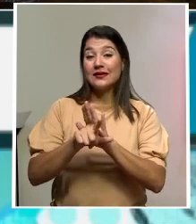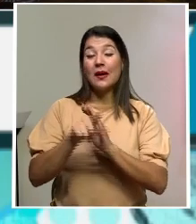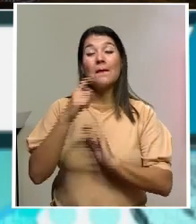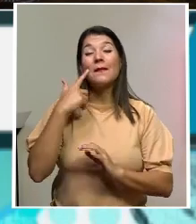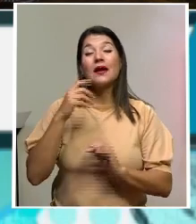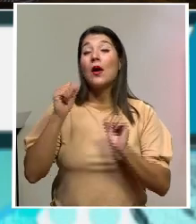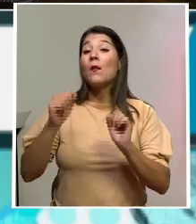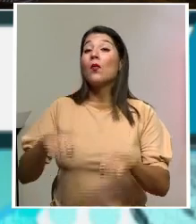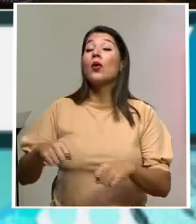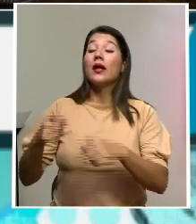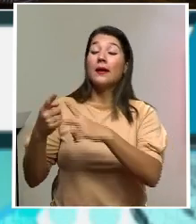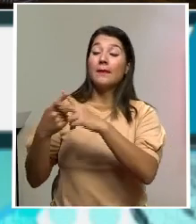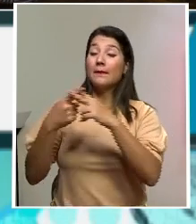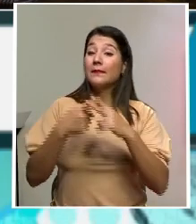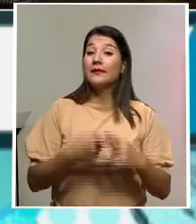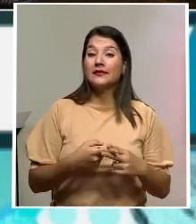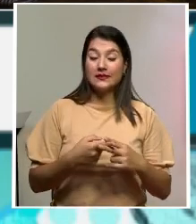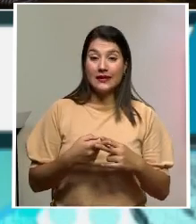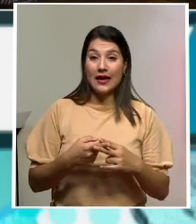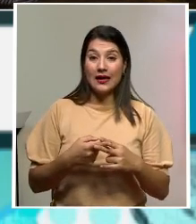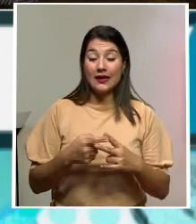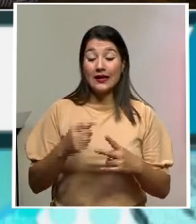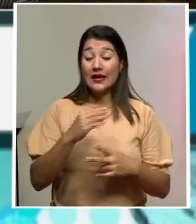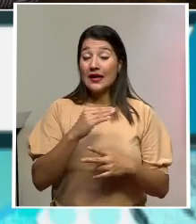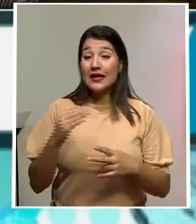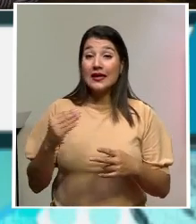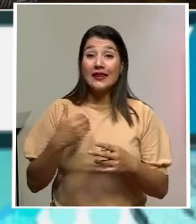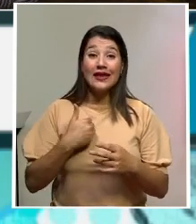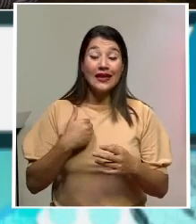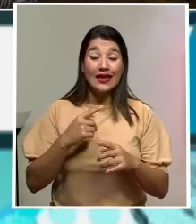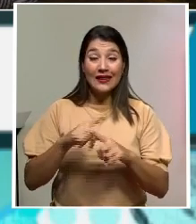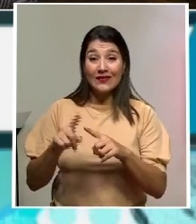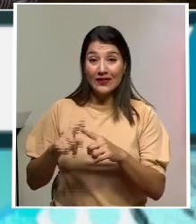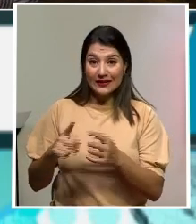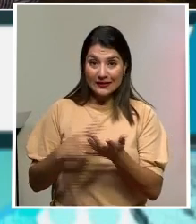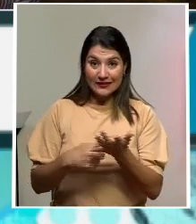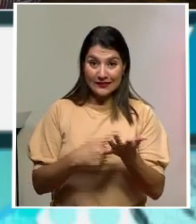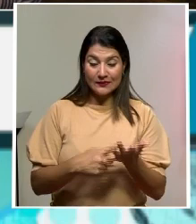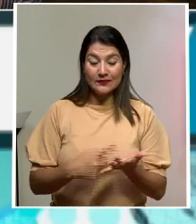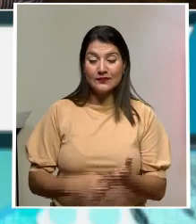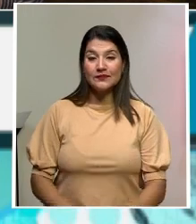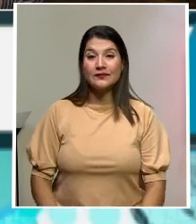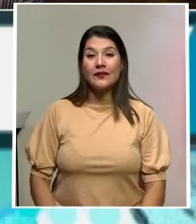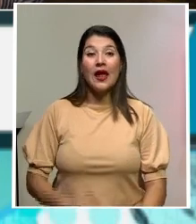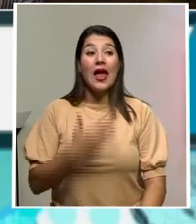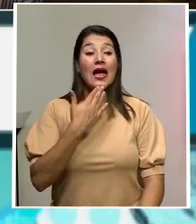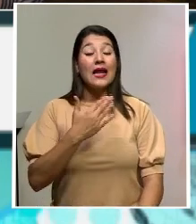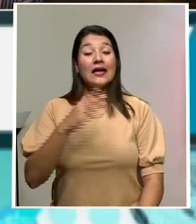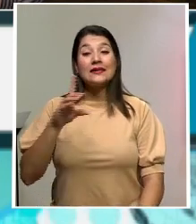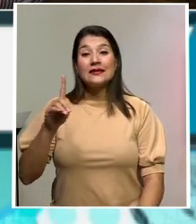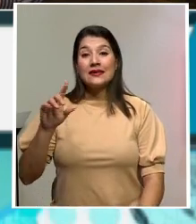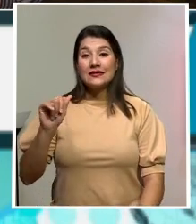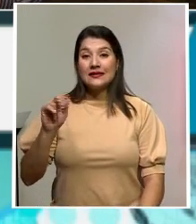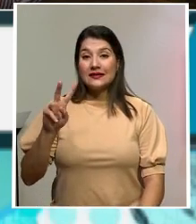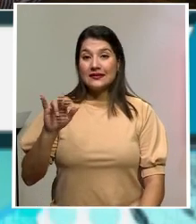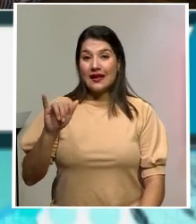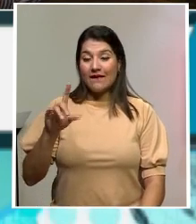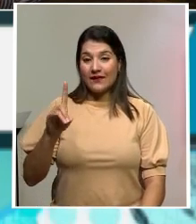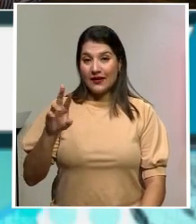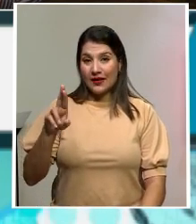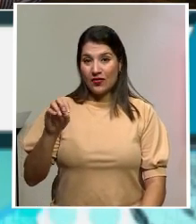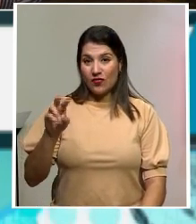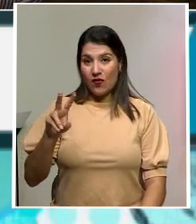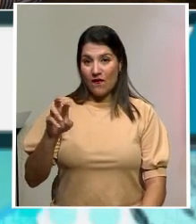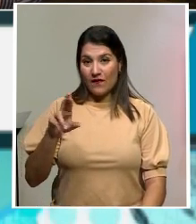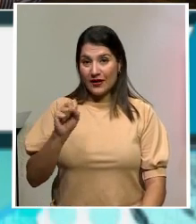que se den los diferentes debates y las diferentes aprobaciones. Ernesto. Gracias, David Roversi, desde el